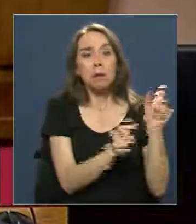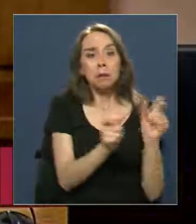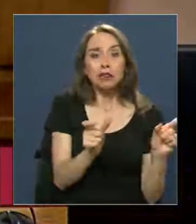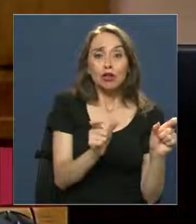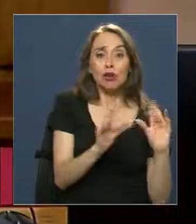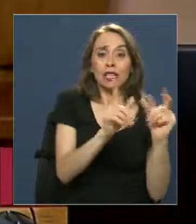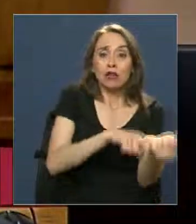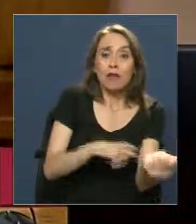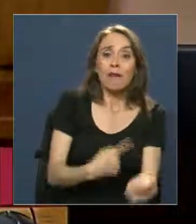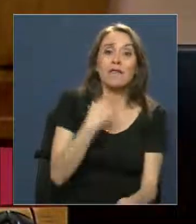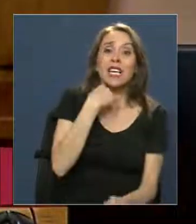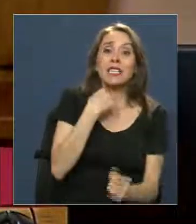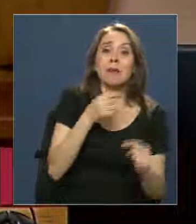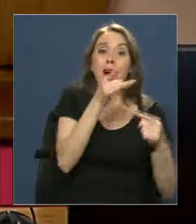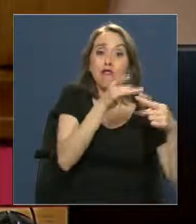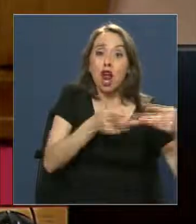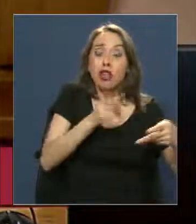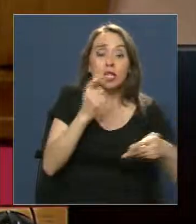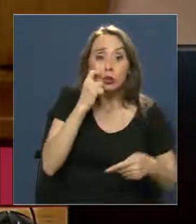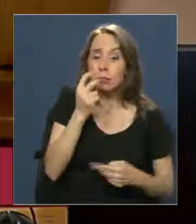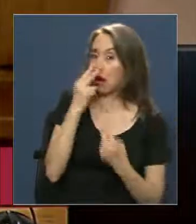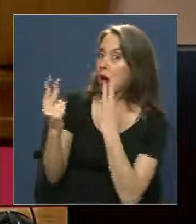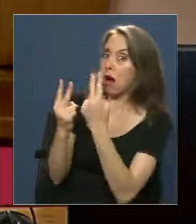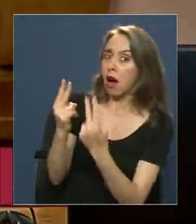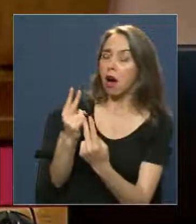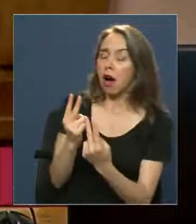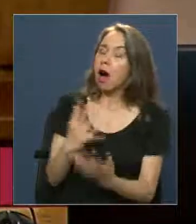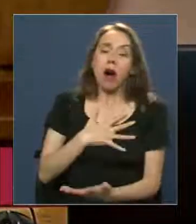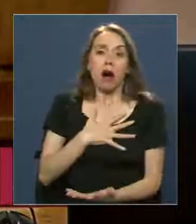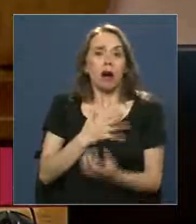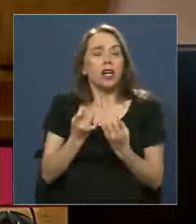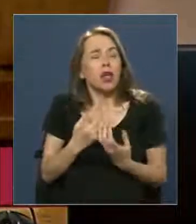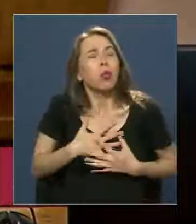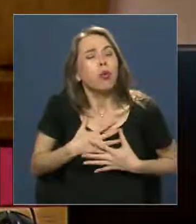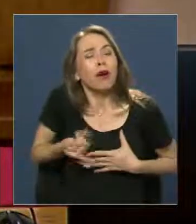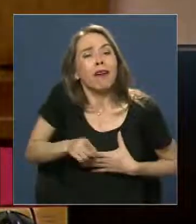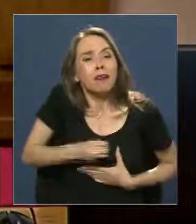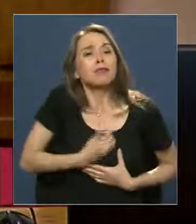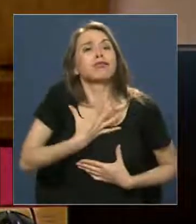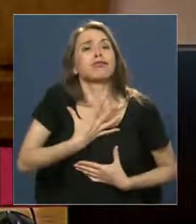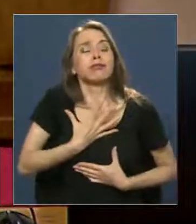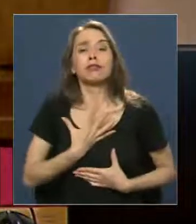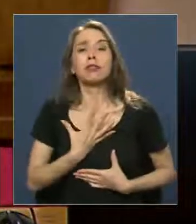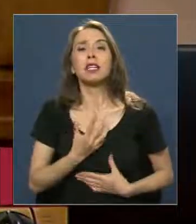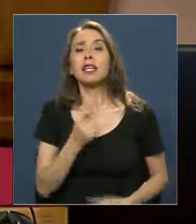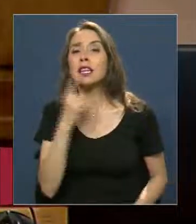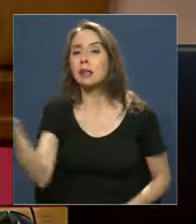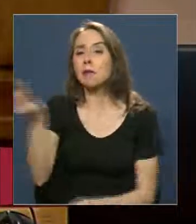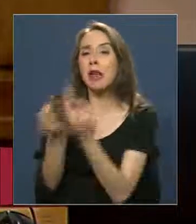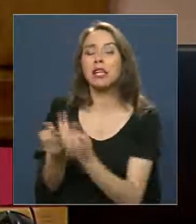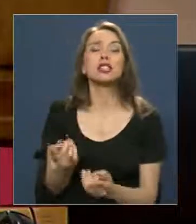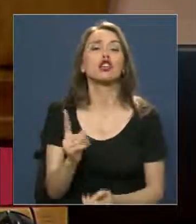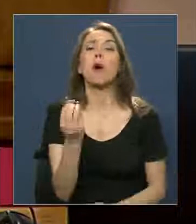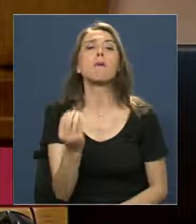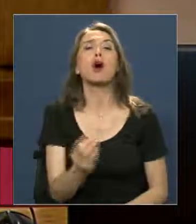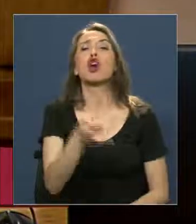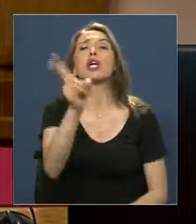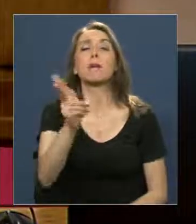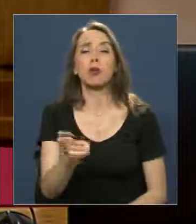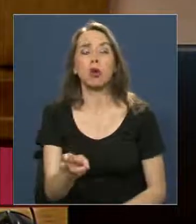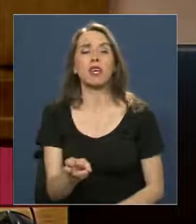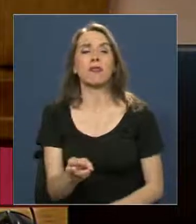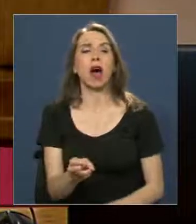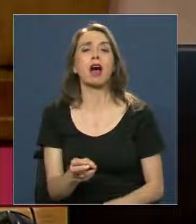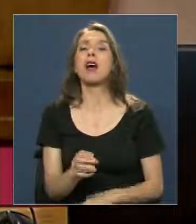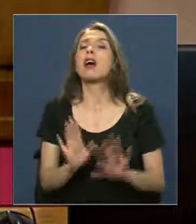eso es lo que queremos evitar. Muchos nos han dicho, sabe que es bueno que no se prohíba esto y que cada cual tenga libertad